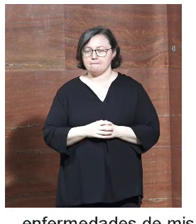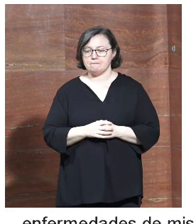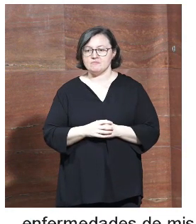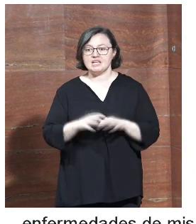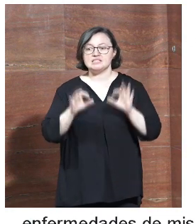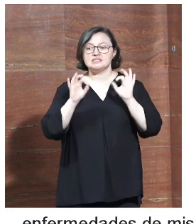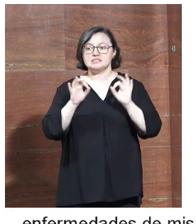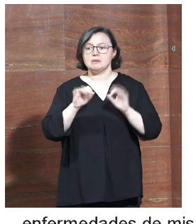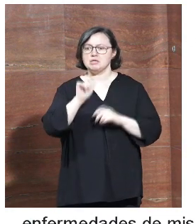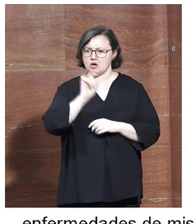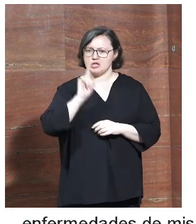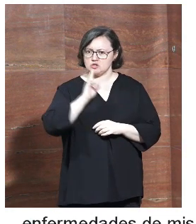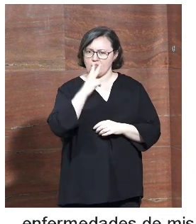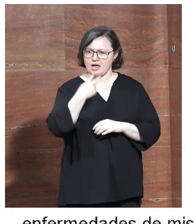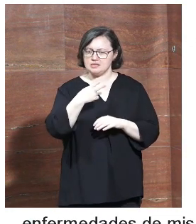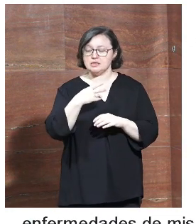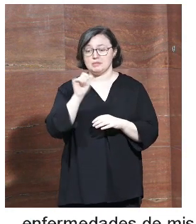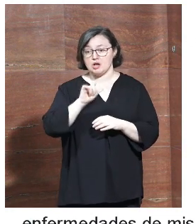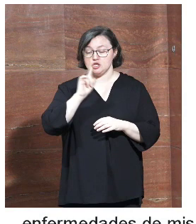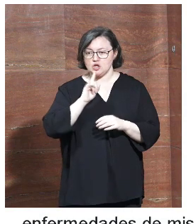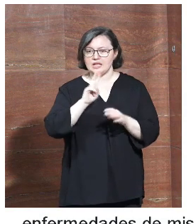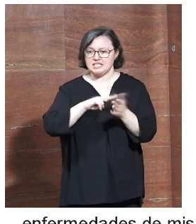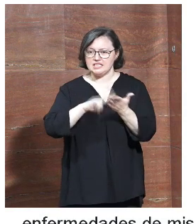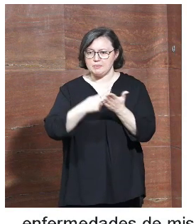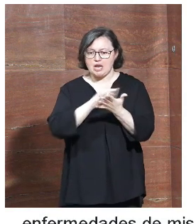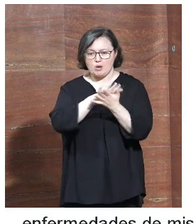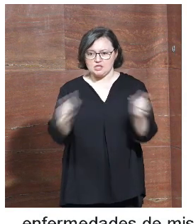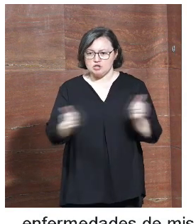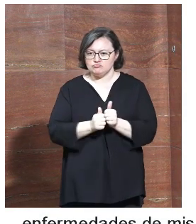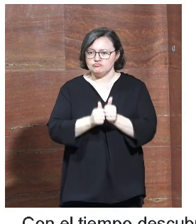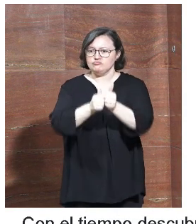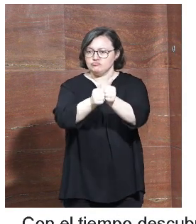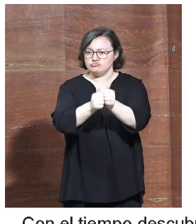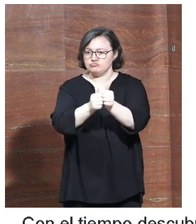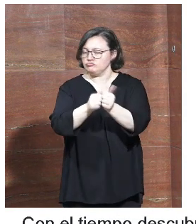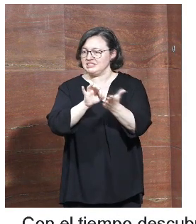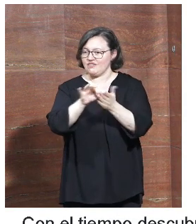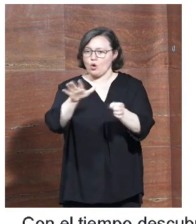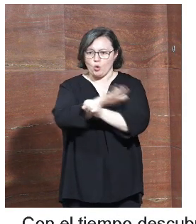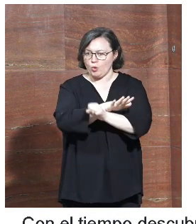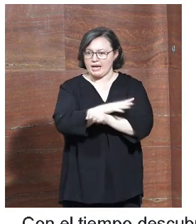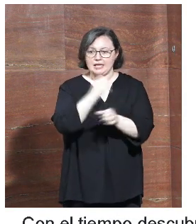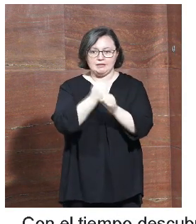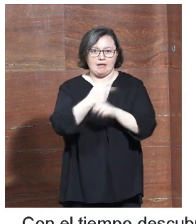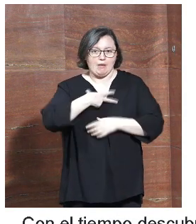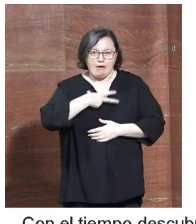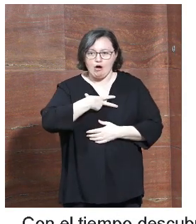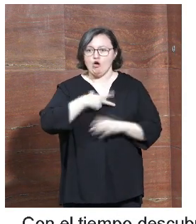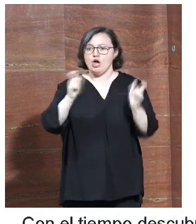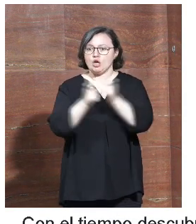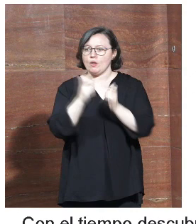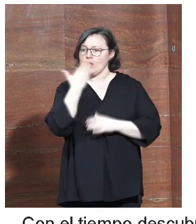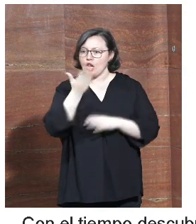para las personas sordas. Te ponían un intérprete de lengua de signos para cubrir servicios de abogados, reuniones